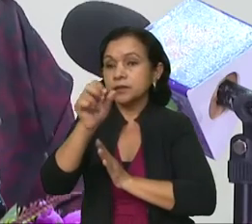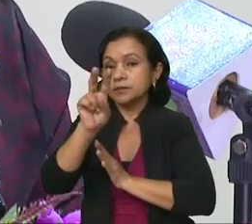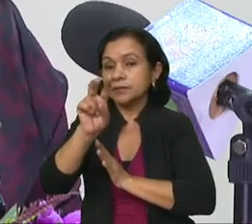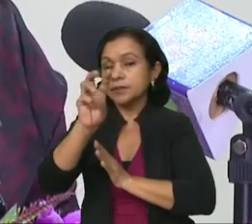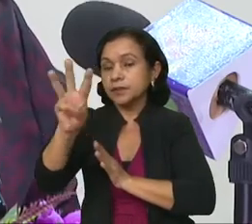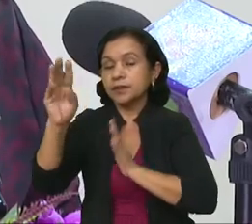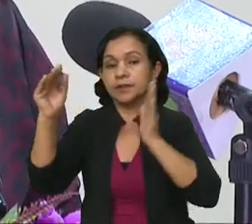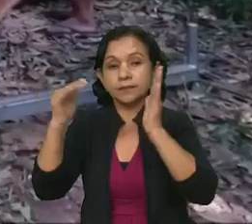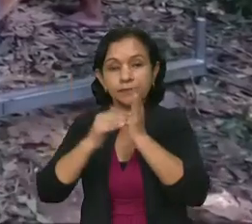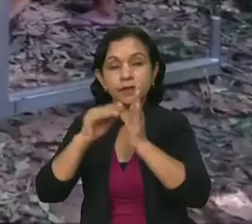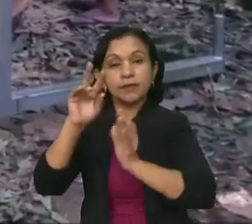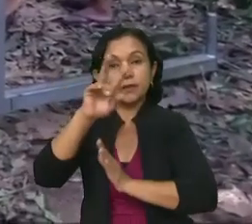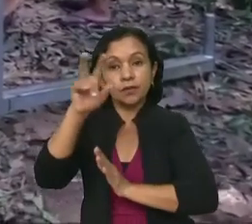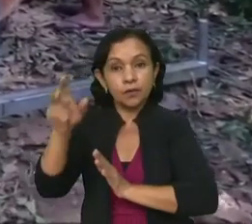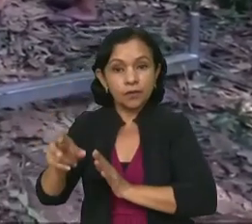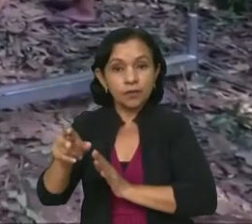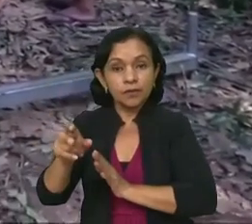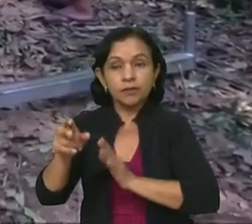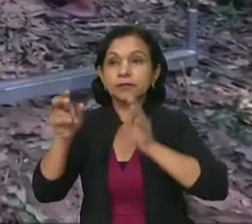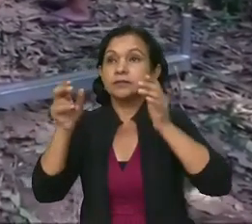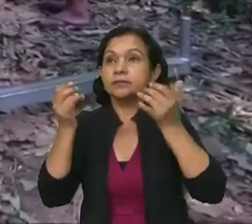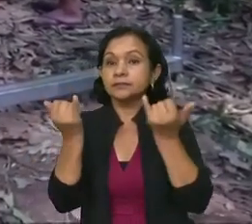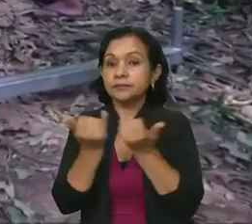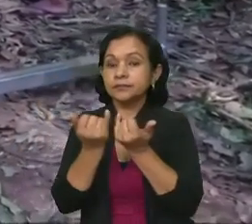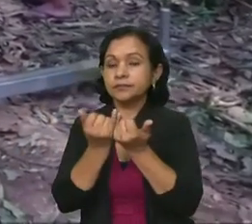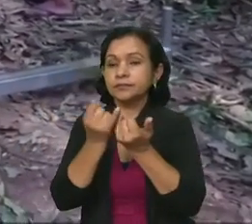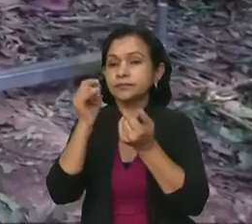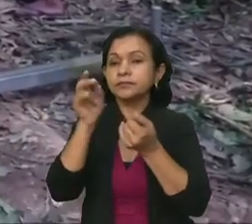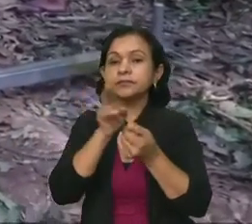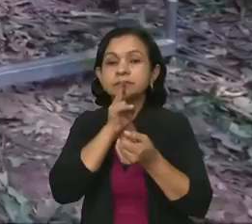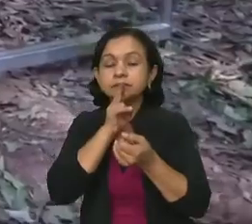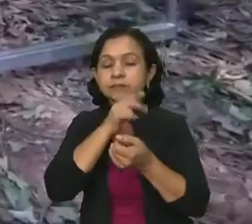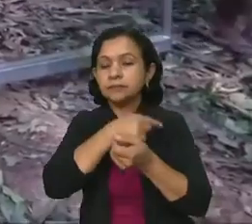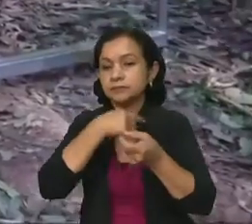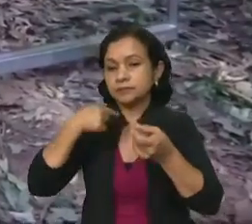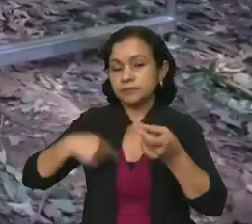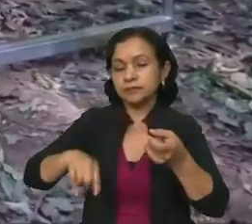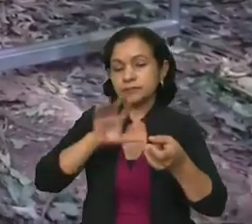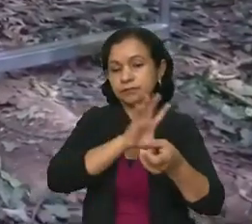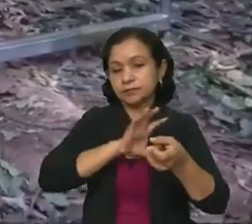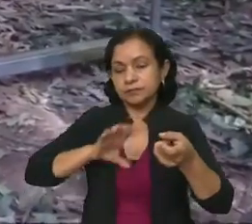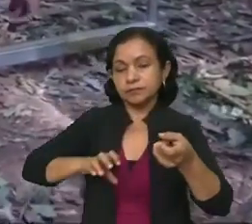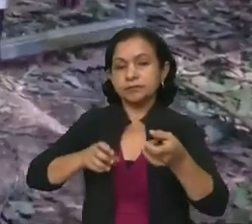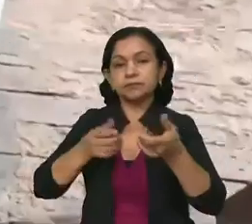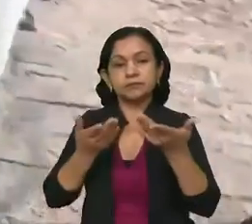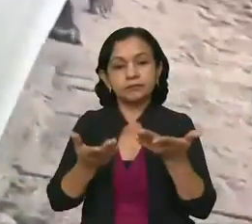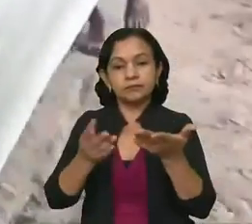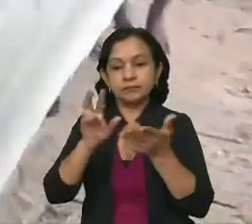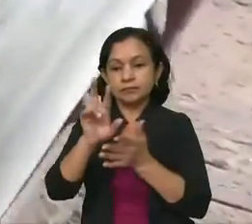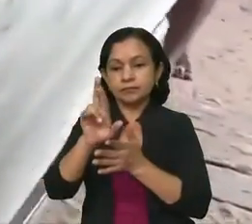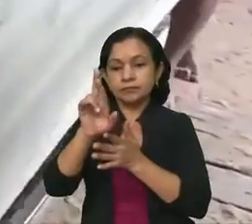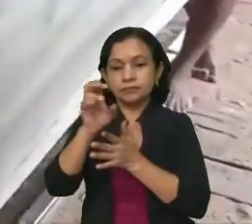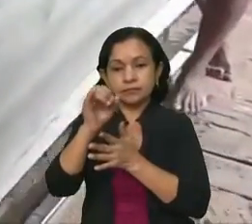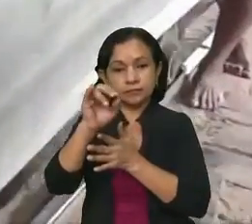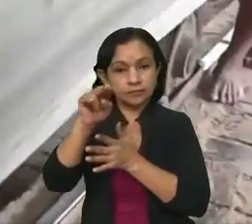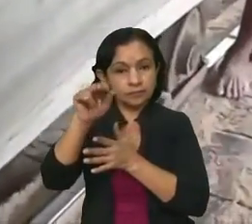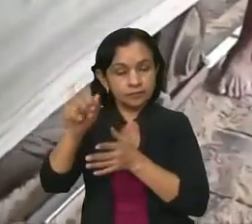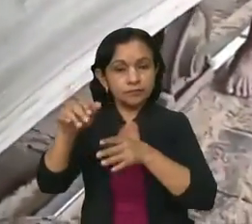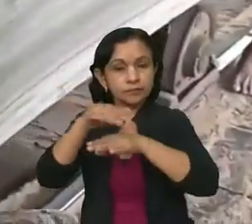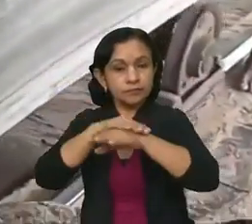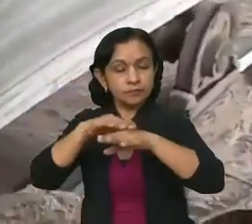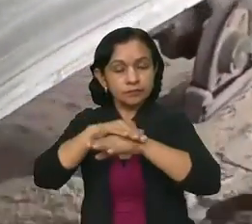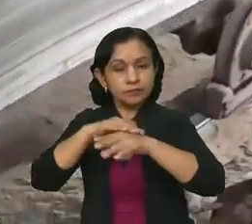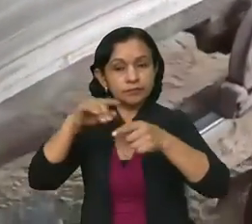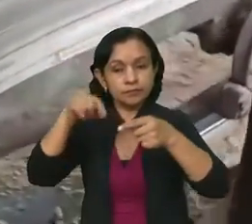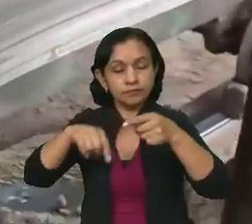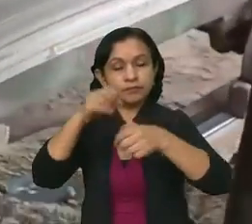3.623.000 córdobas, con destino a Singapur, Honduras, China y El Salvador. Igual resina, autorizamos